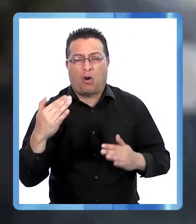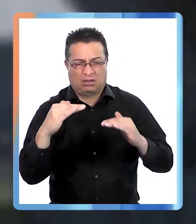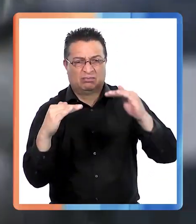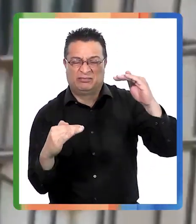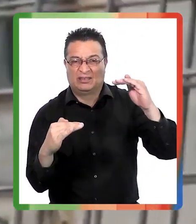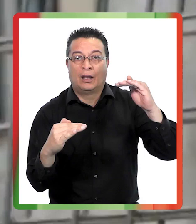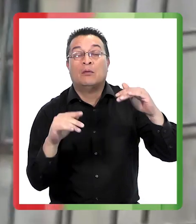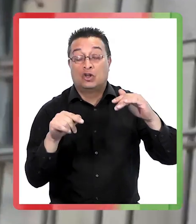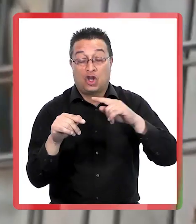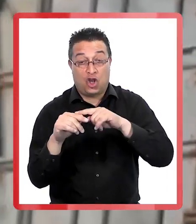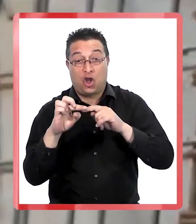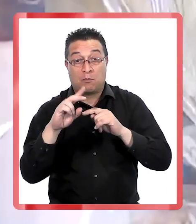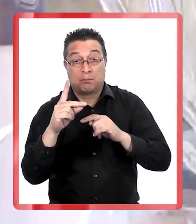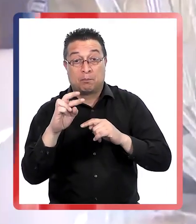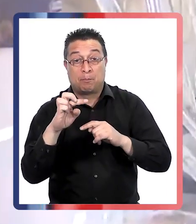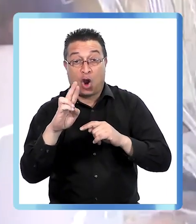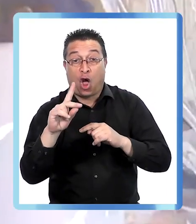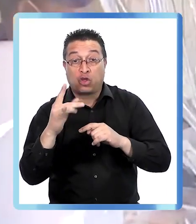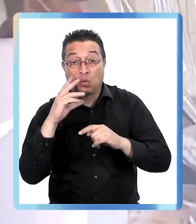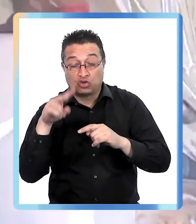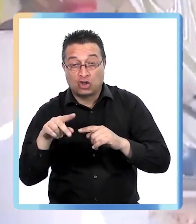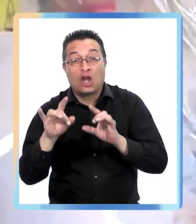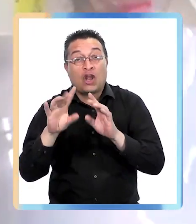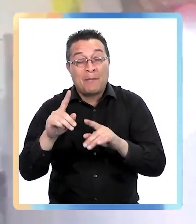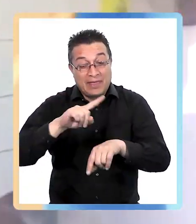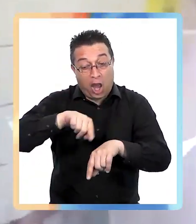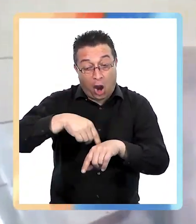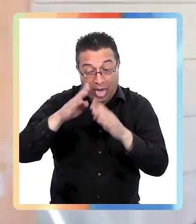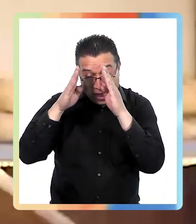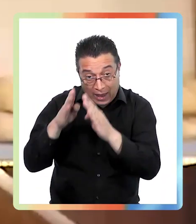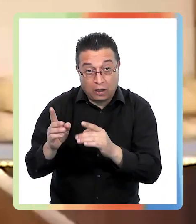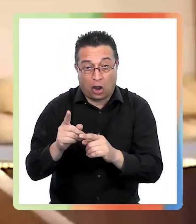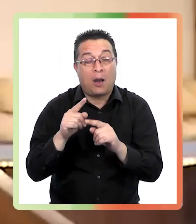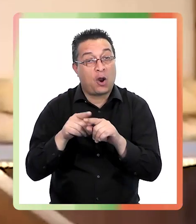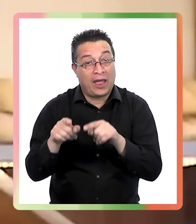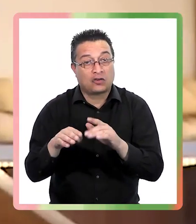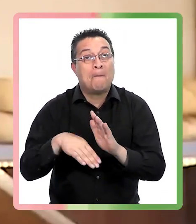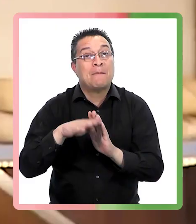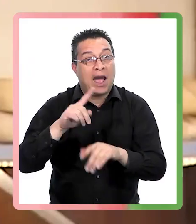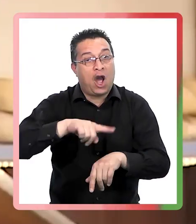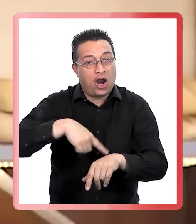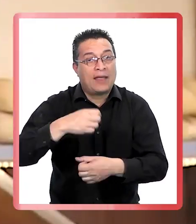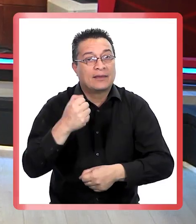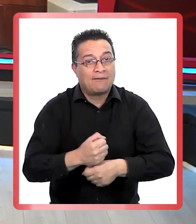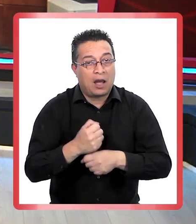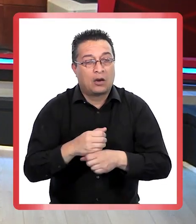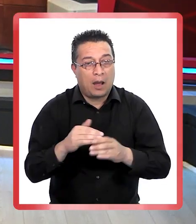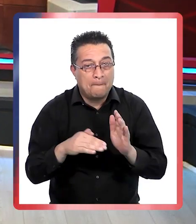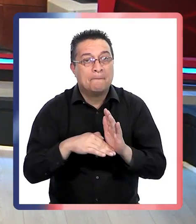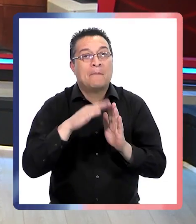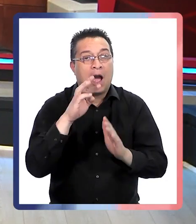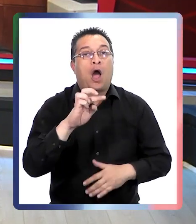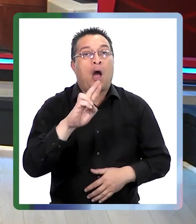la productividad no depende solamente de la cantidad de horas dedicadas, porque si fuera por eso, que tenemos más horas de trabajo, tendríamos